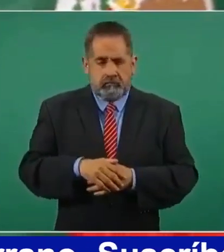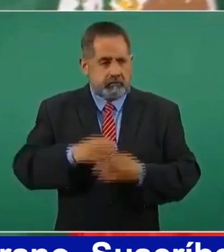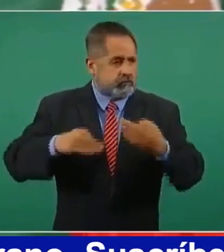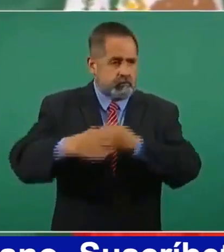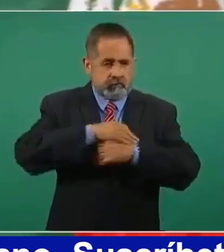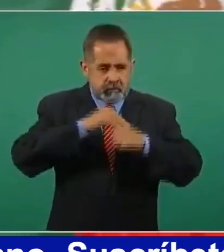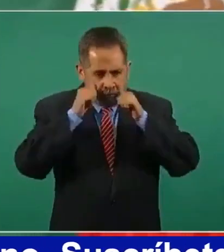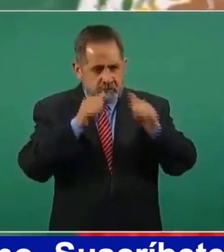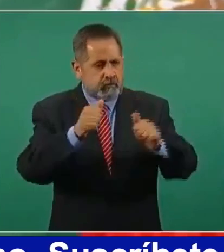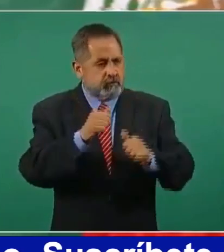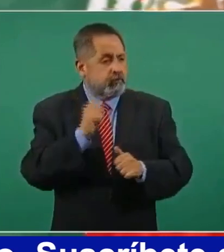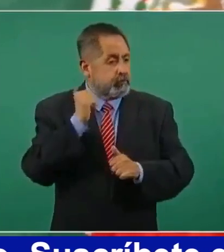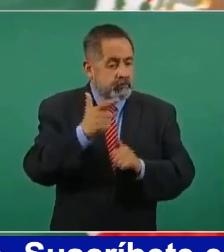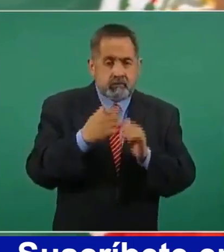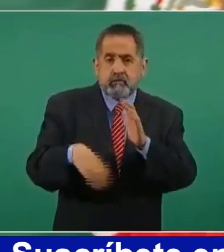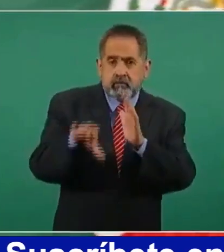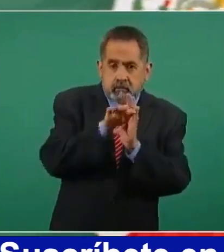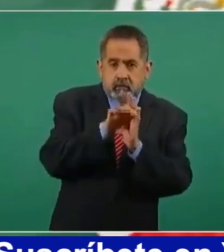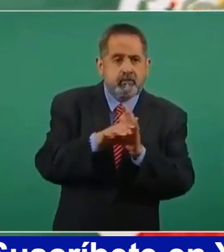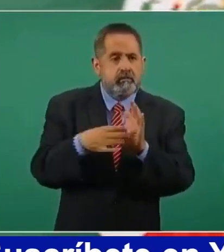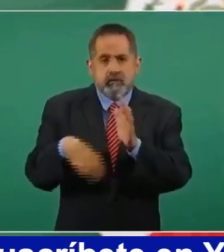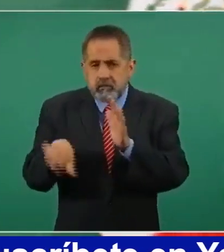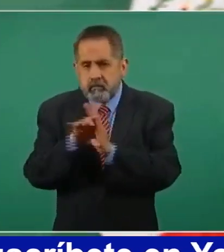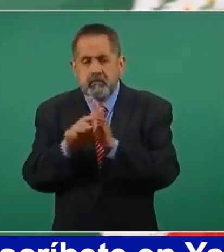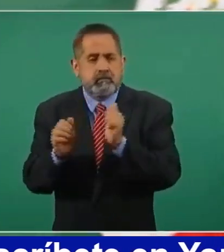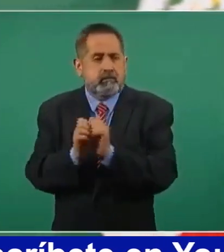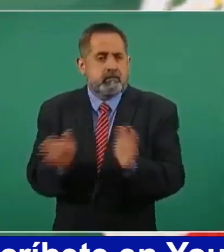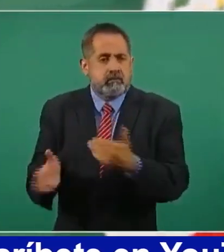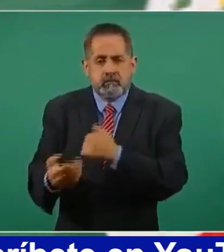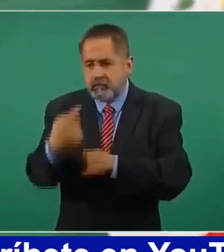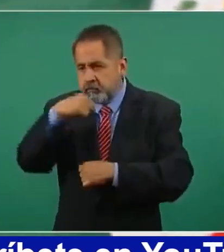sin una cama, sin un ventilador,